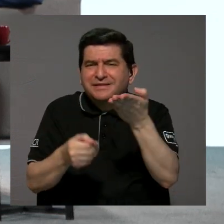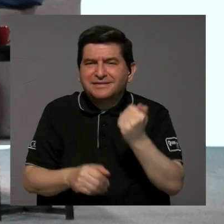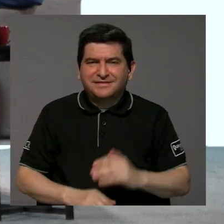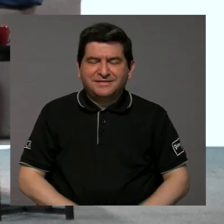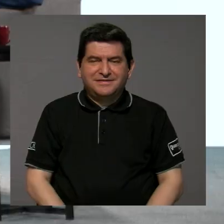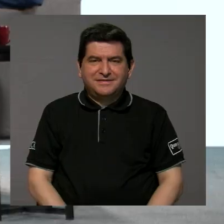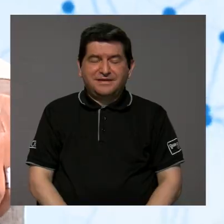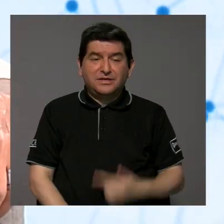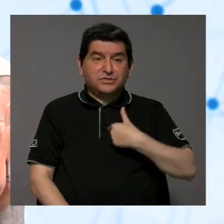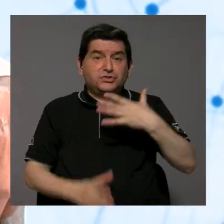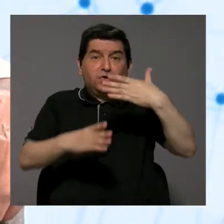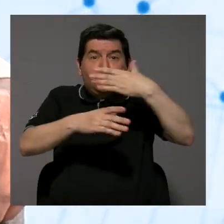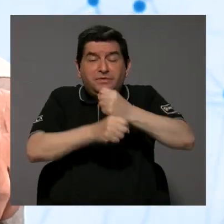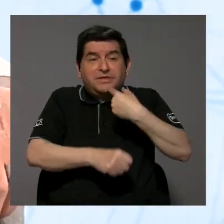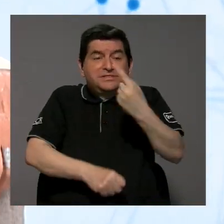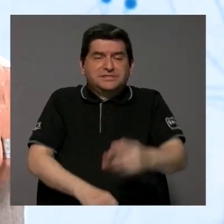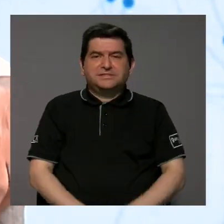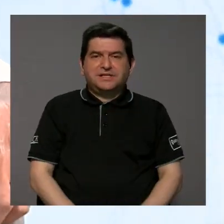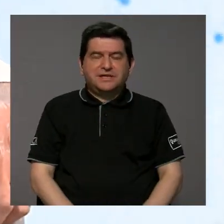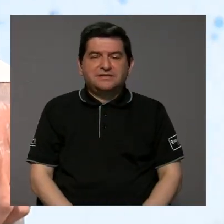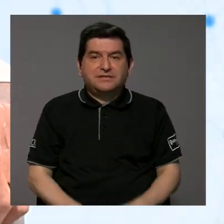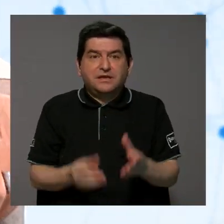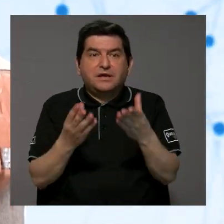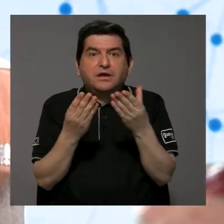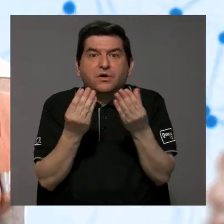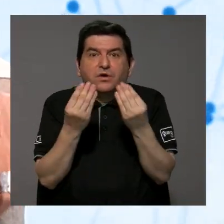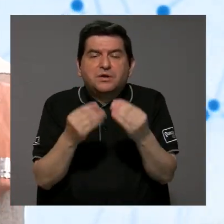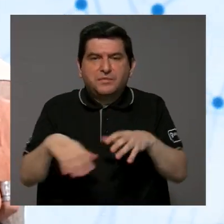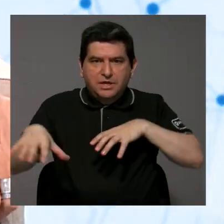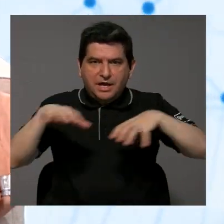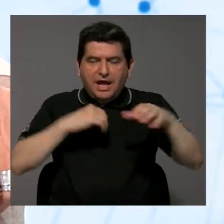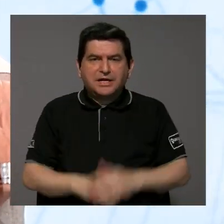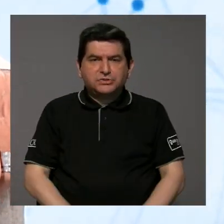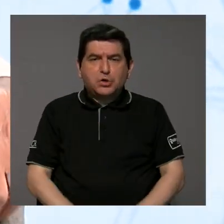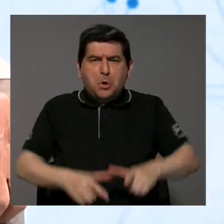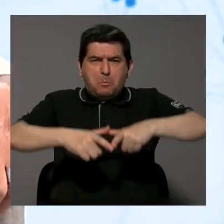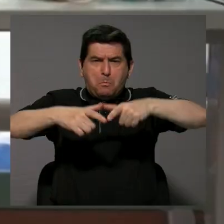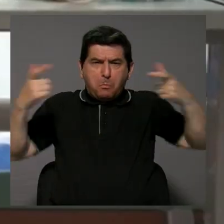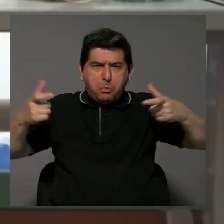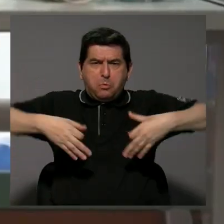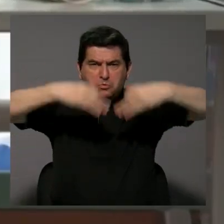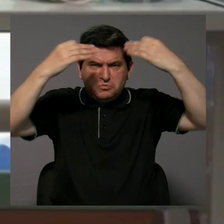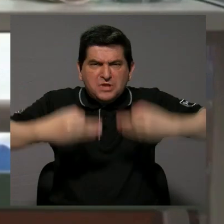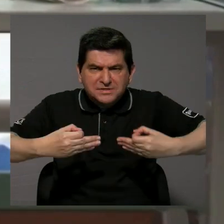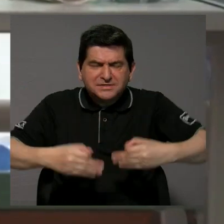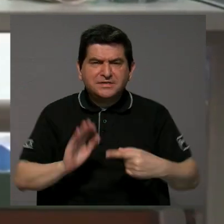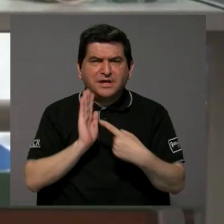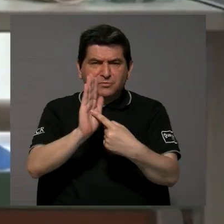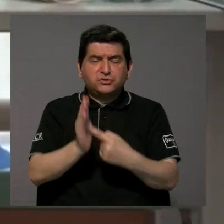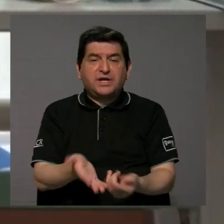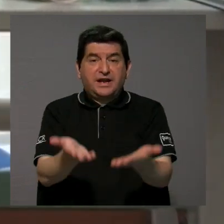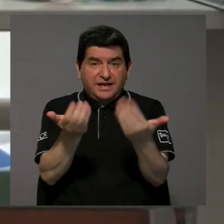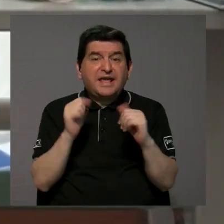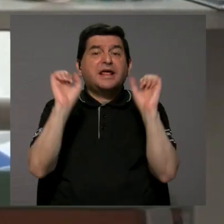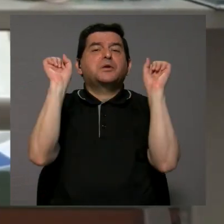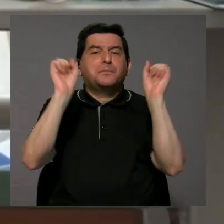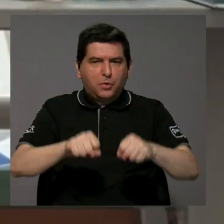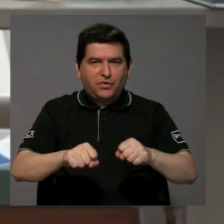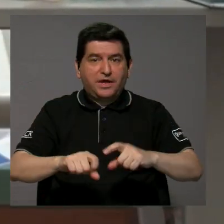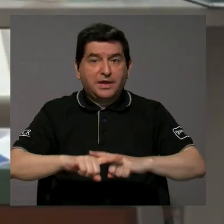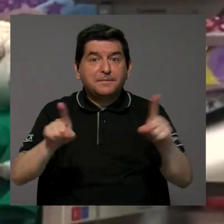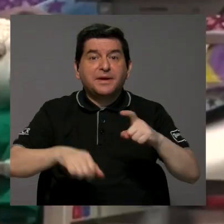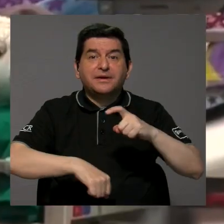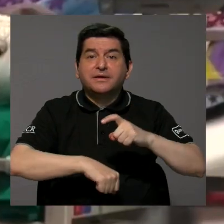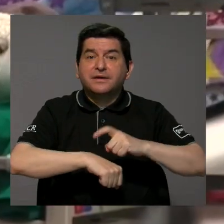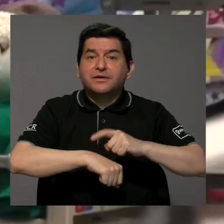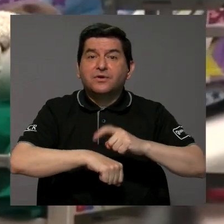coméntenos. Bueno, lo resumiría diciendo que frente al susto se actuó de manera masiva, decidida y mostrando que cuando se quiere se puede.